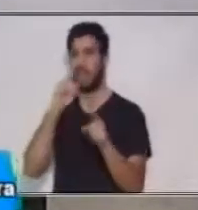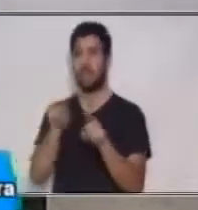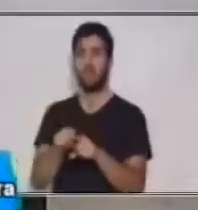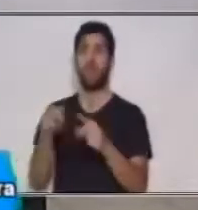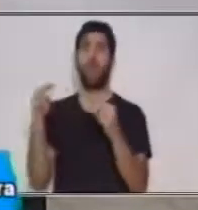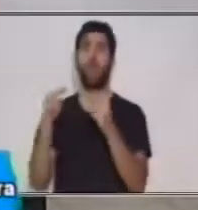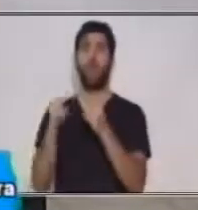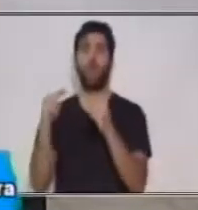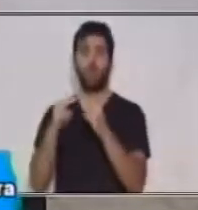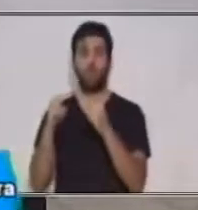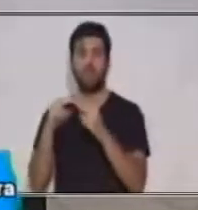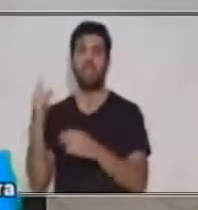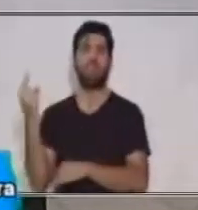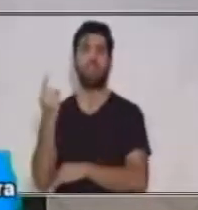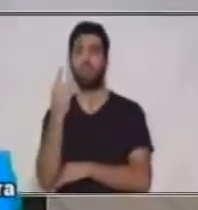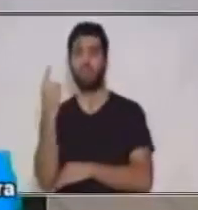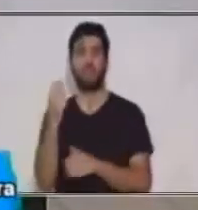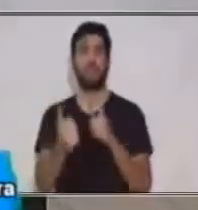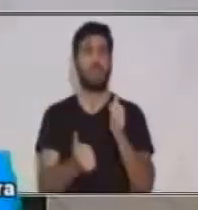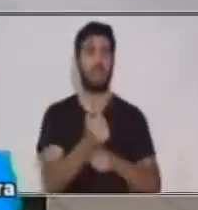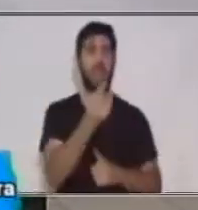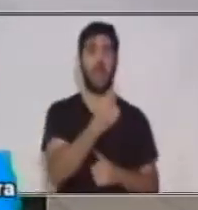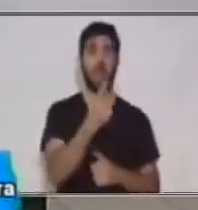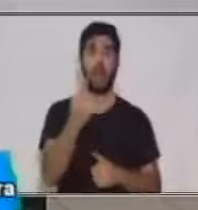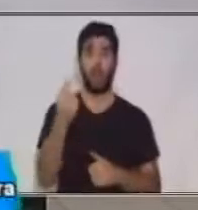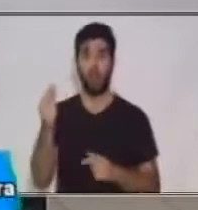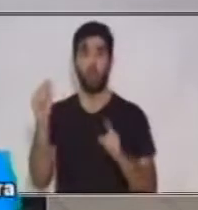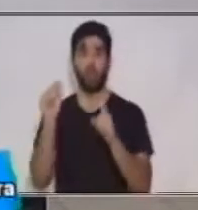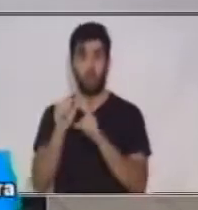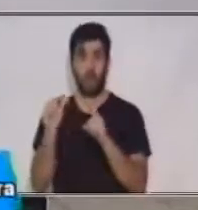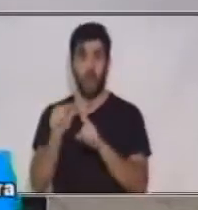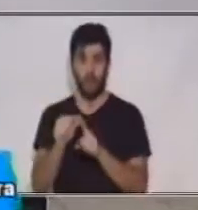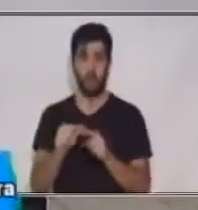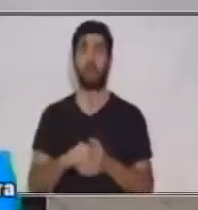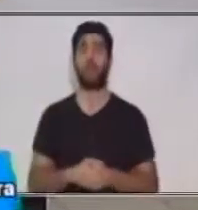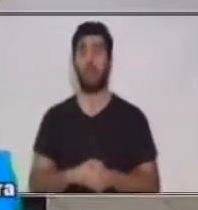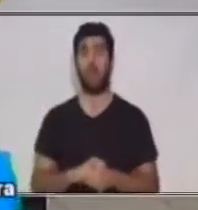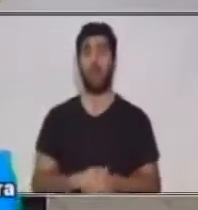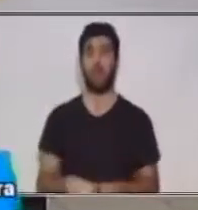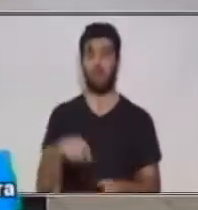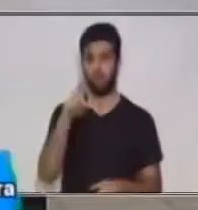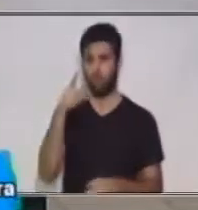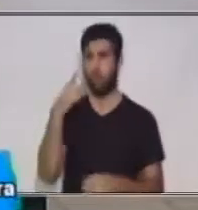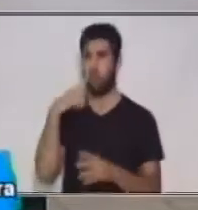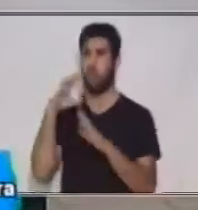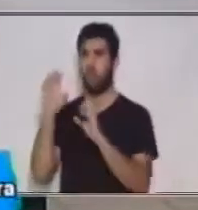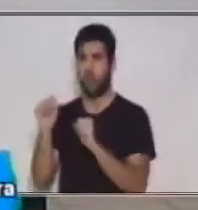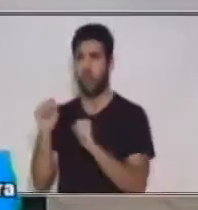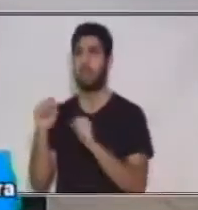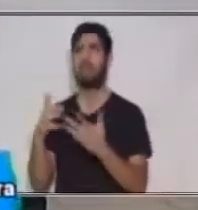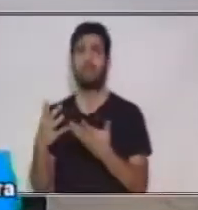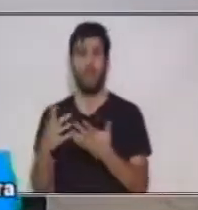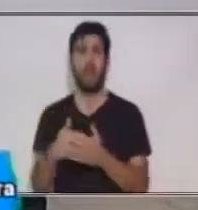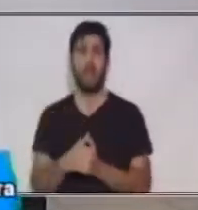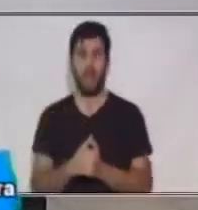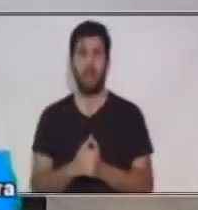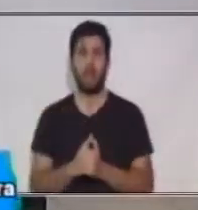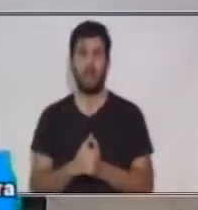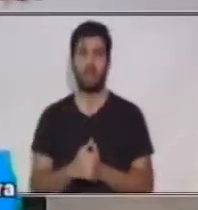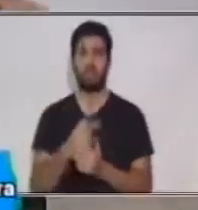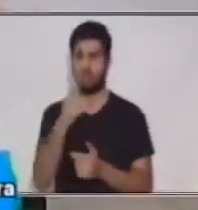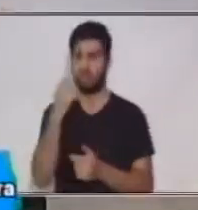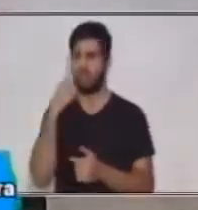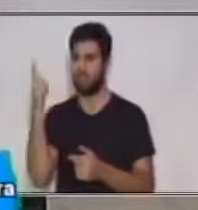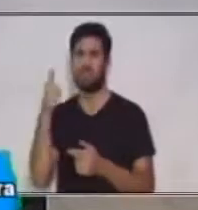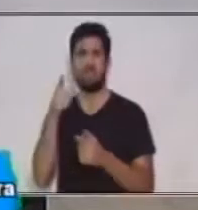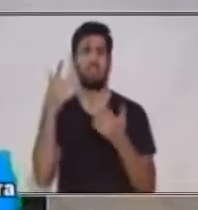la importancia de cada una de las palabras. ¿Te fijaste el tema que vamos a trabajar el día de hoy? Es un solo repaso, tú ya